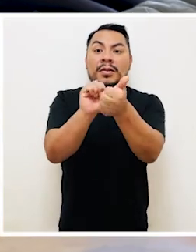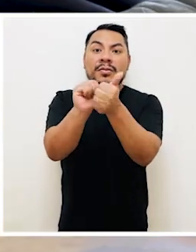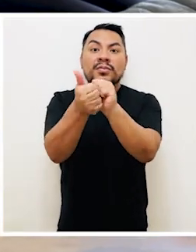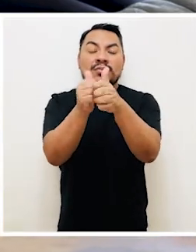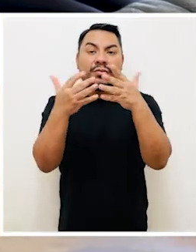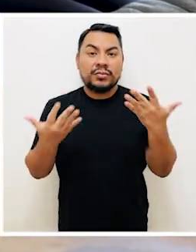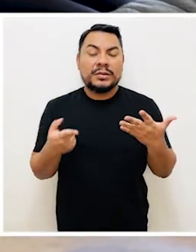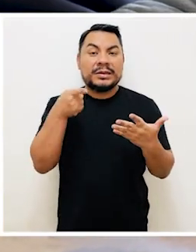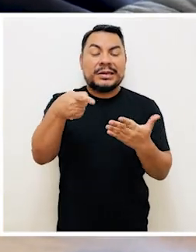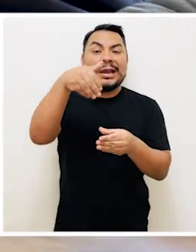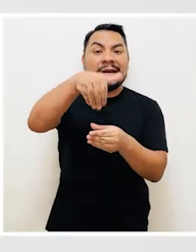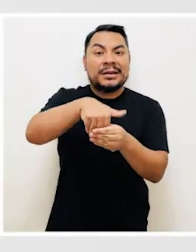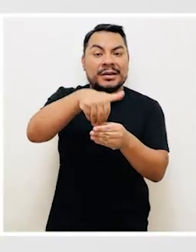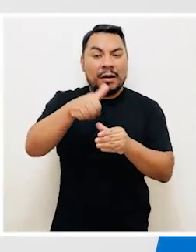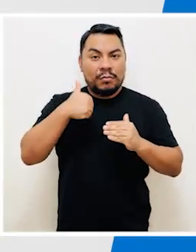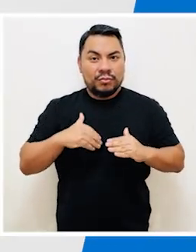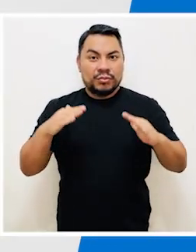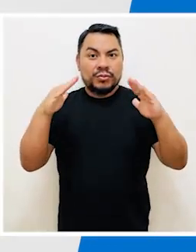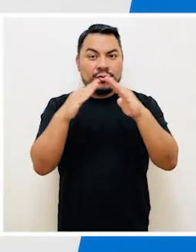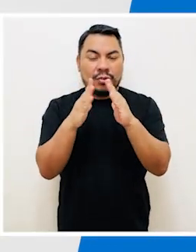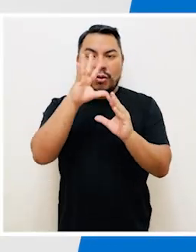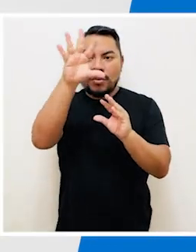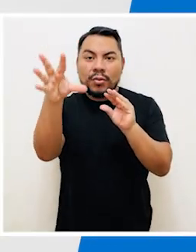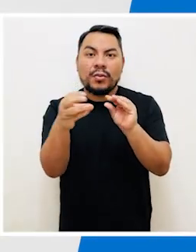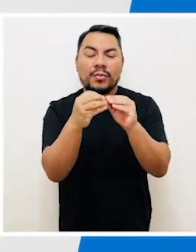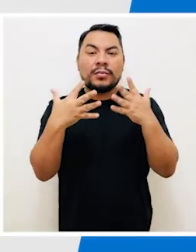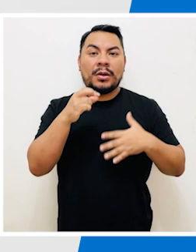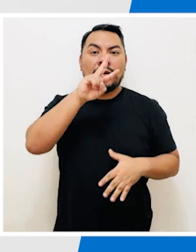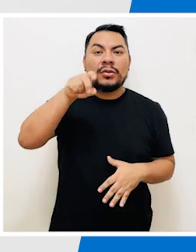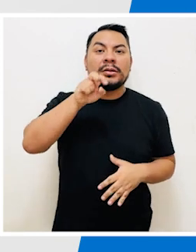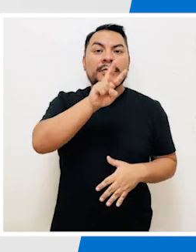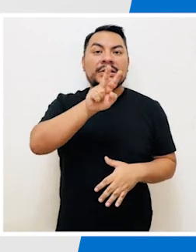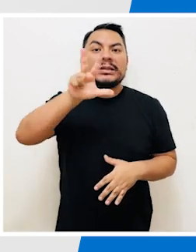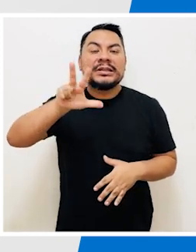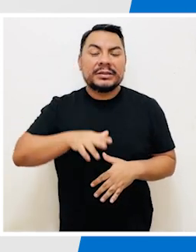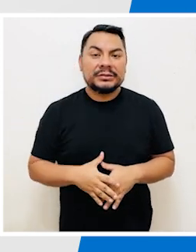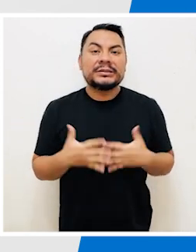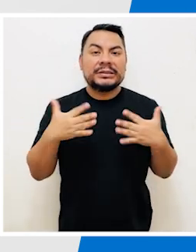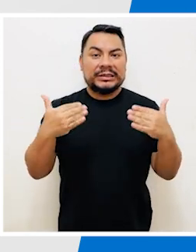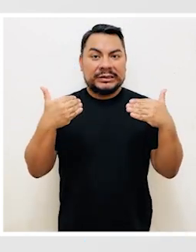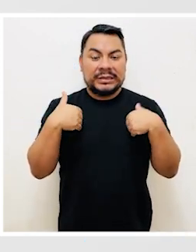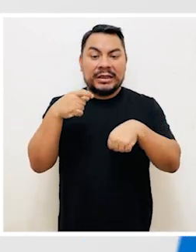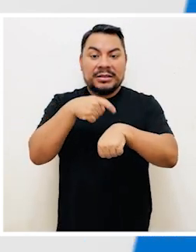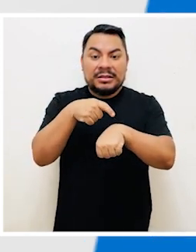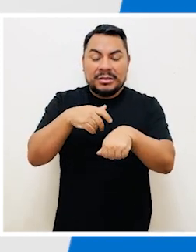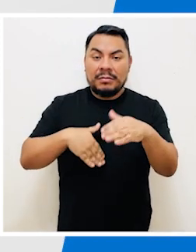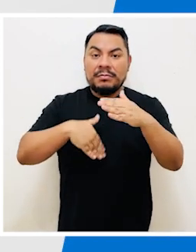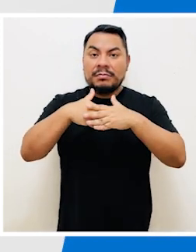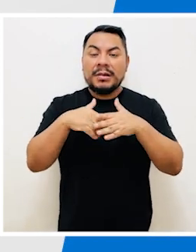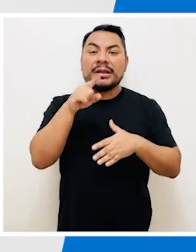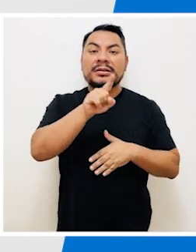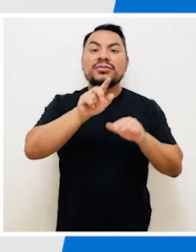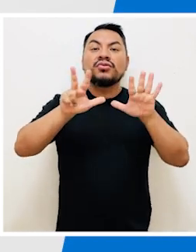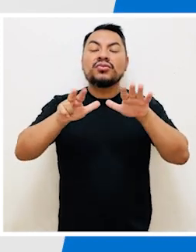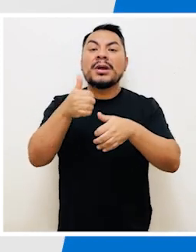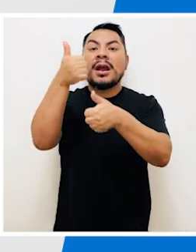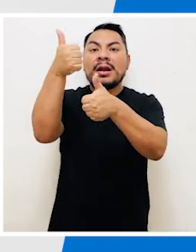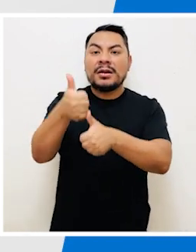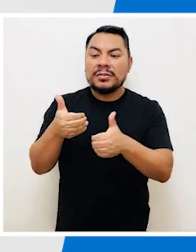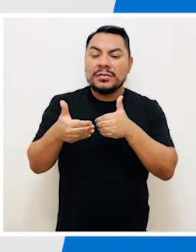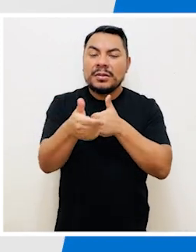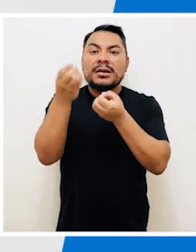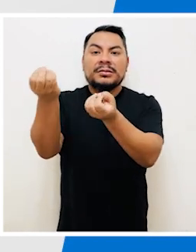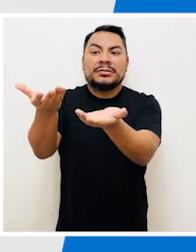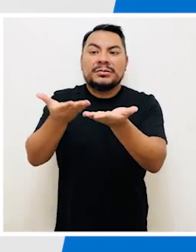Las candidatas y candidatos de las elecciones municipales complementarias 2023 tienen plazo hasta el próximo 18